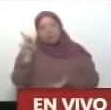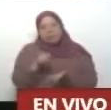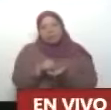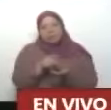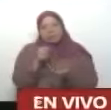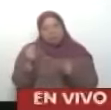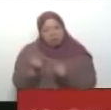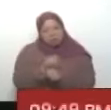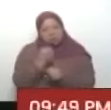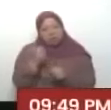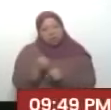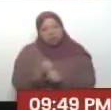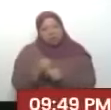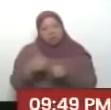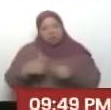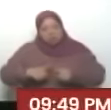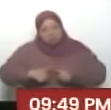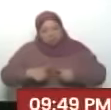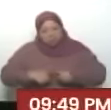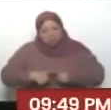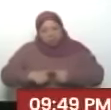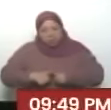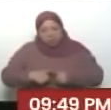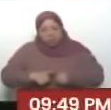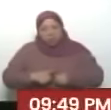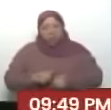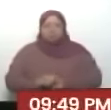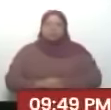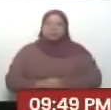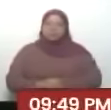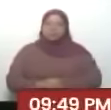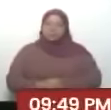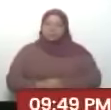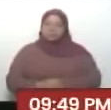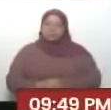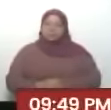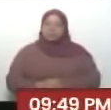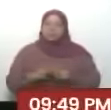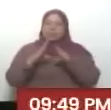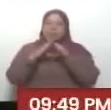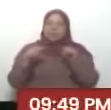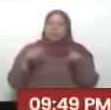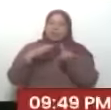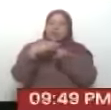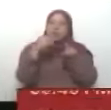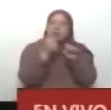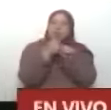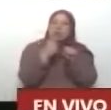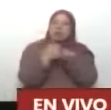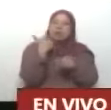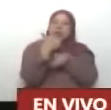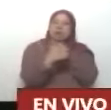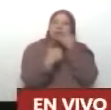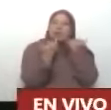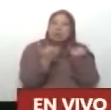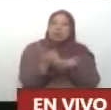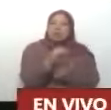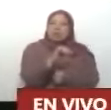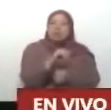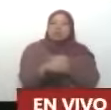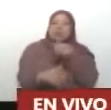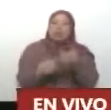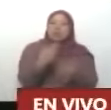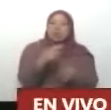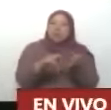con trabajo, con esfuerzo y ganando todas las batallas habidas y por haber, le ha dado